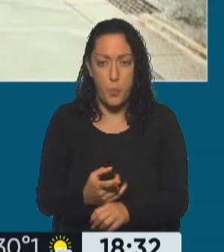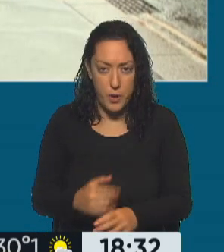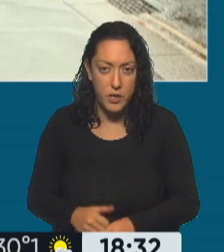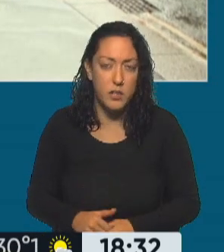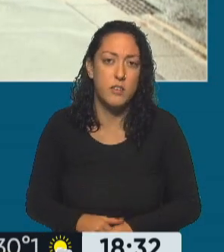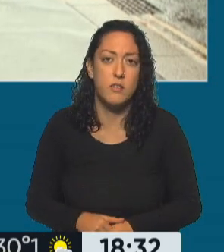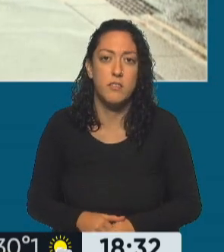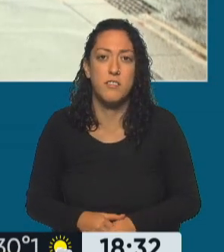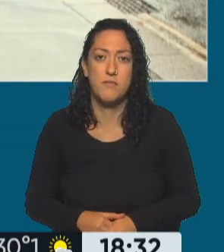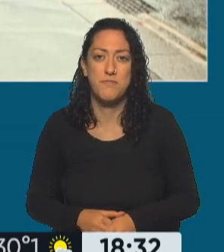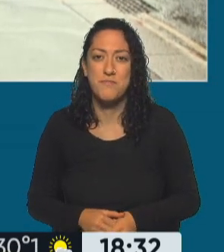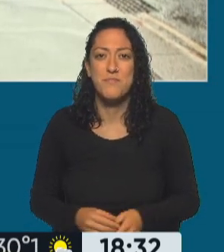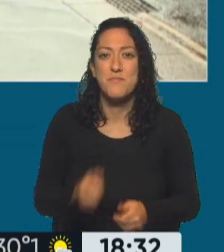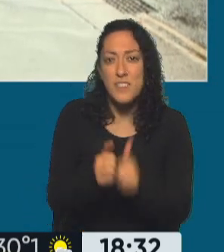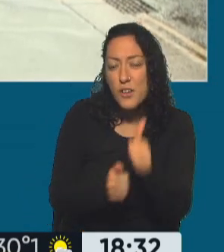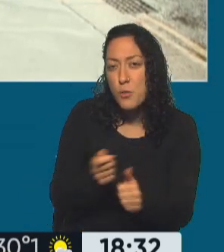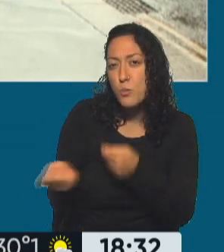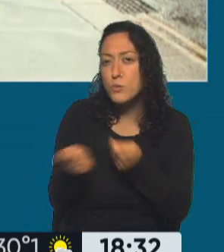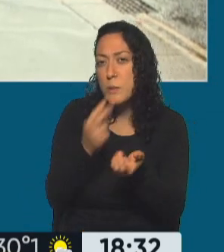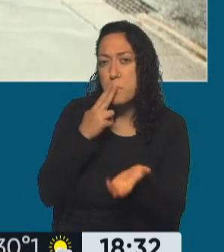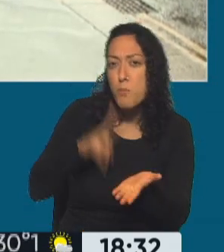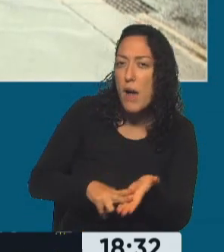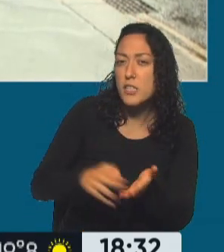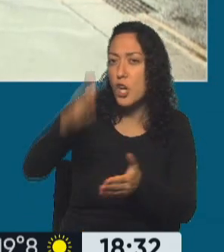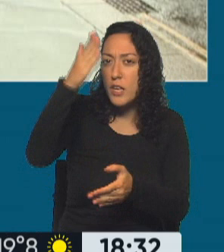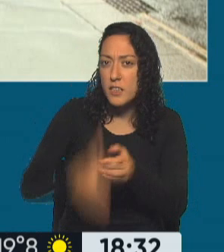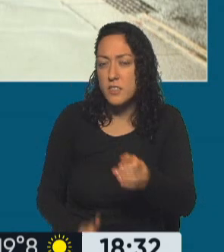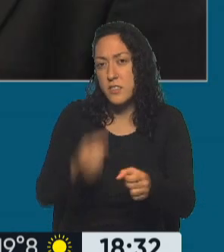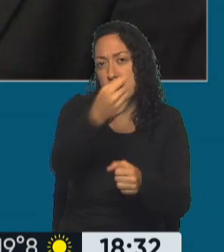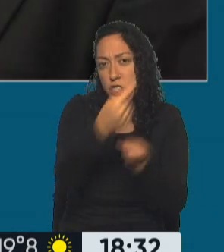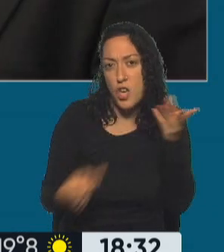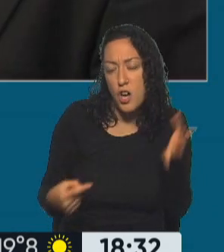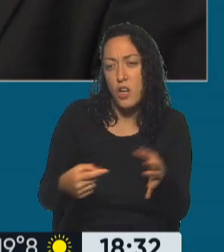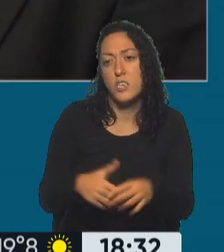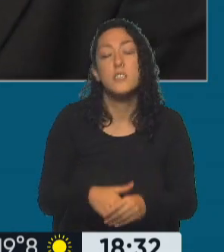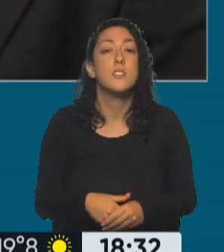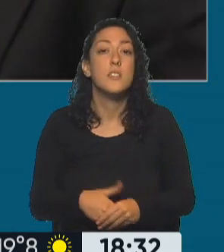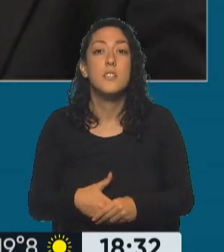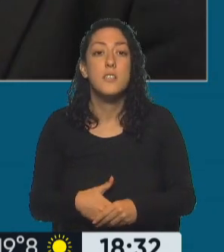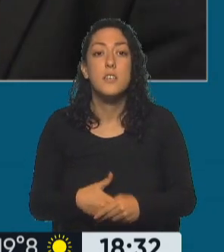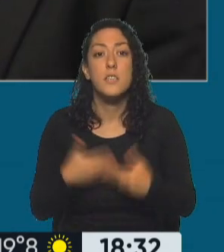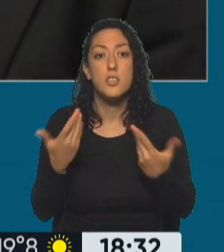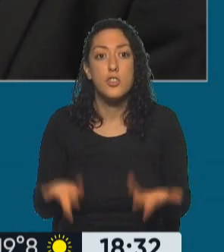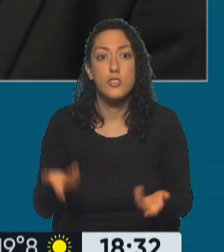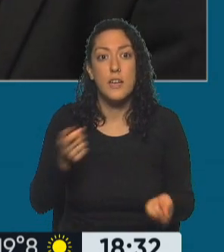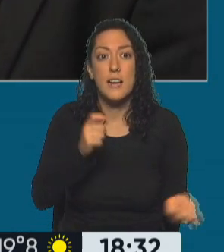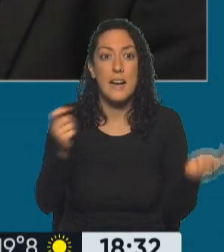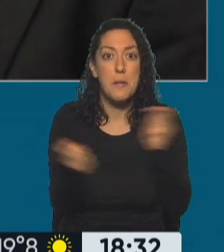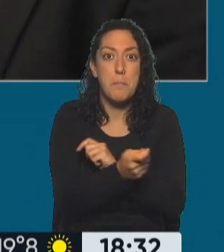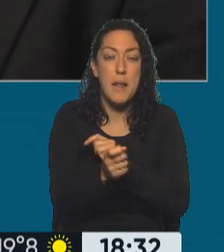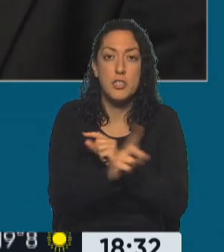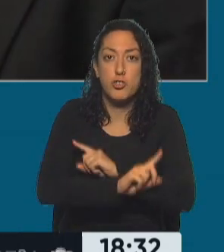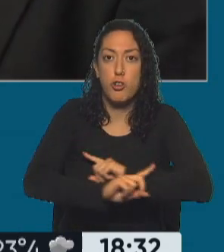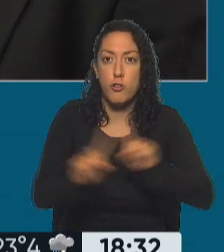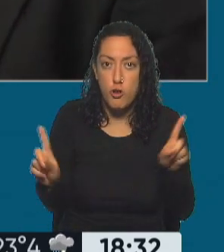es controlar a la industria con más impuestos y con restricciones de este tipo para no dejar entrar a este tipo de reemplazos de nicotina